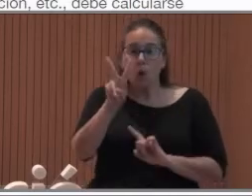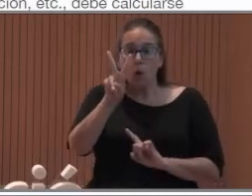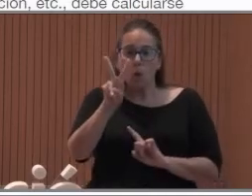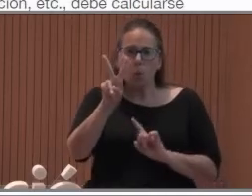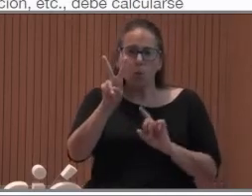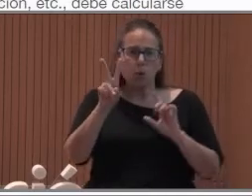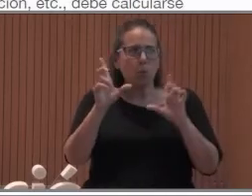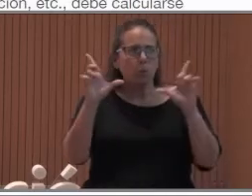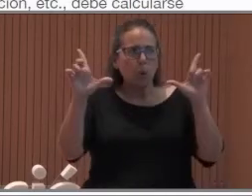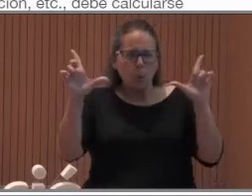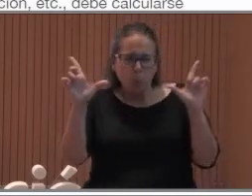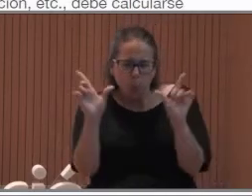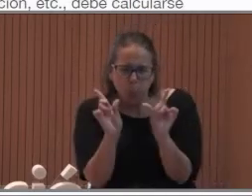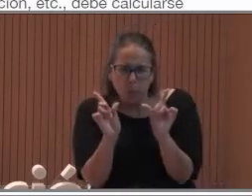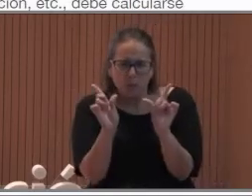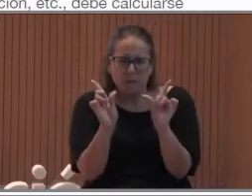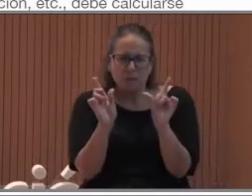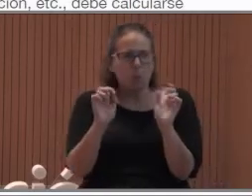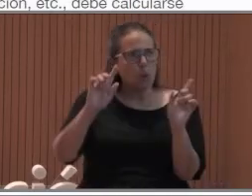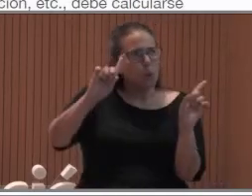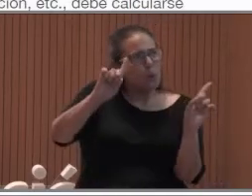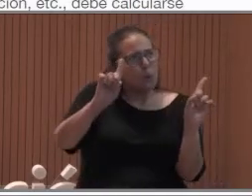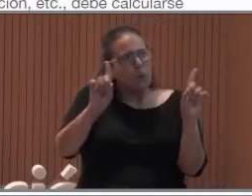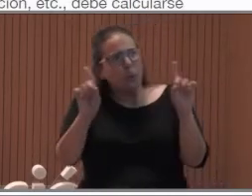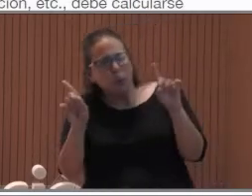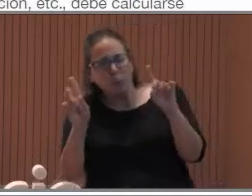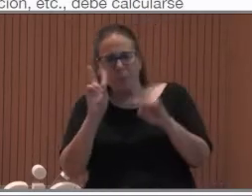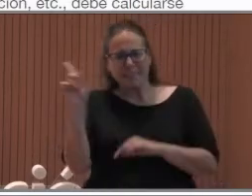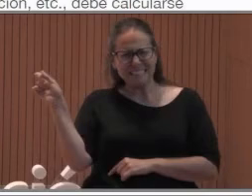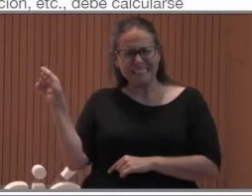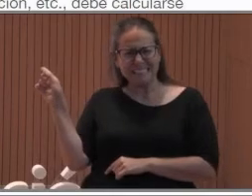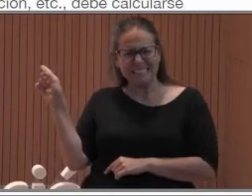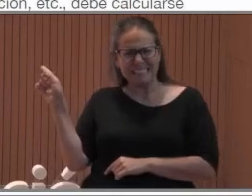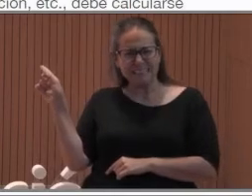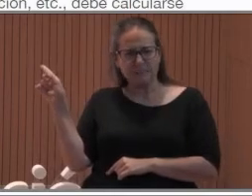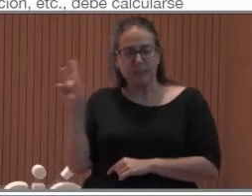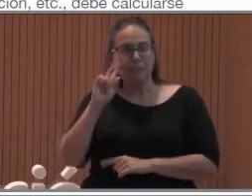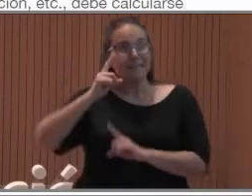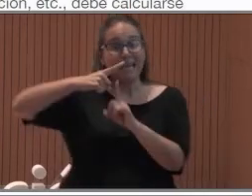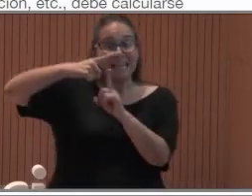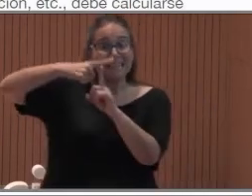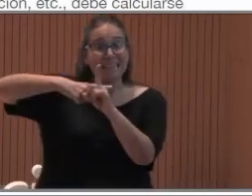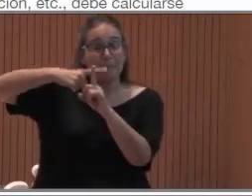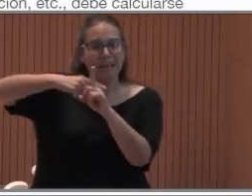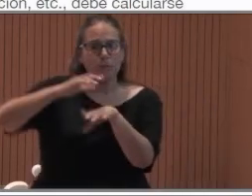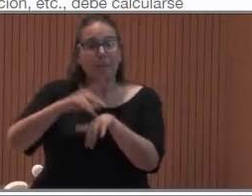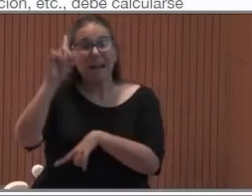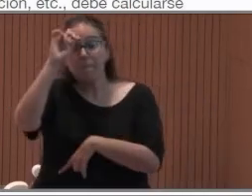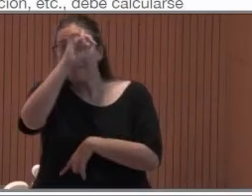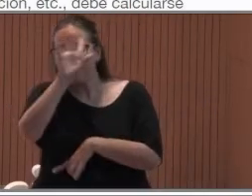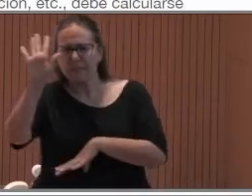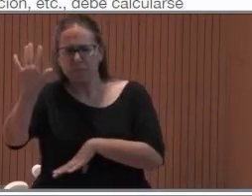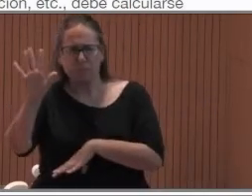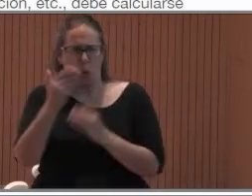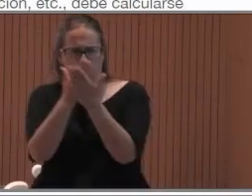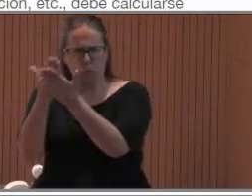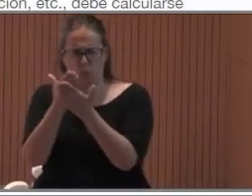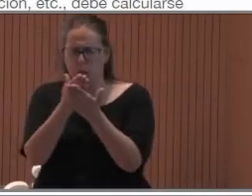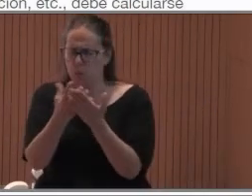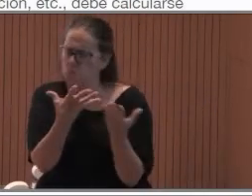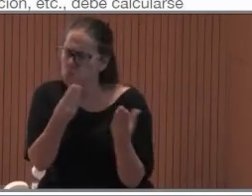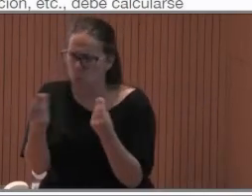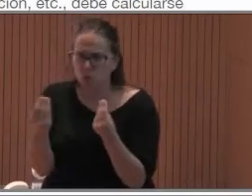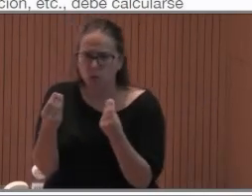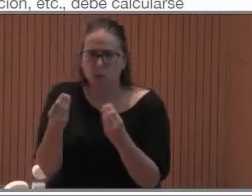simétrica, que tiene un brazo más inclinado, como veis. Y en ella hay una temperatura, esto es para Madrid, que lo tiene muy estudiado, el Instituto de Salud